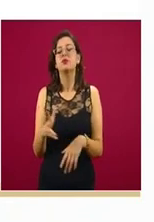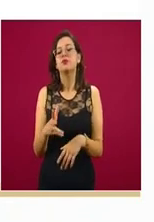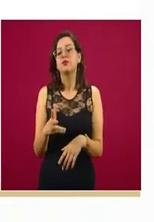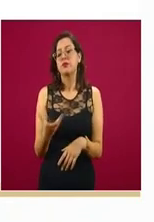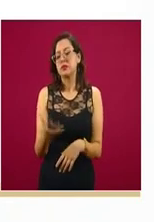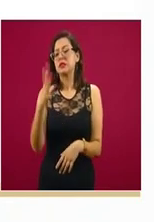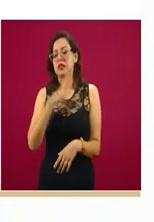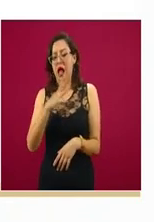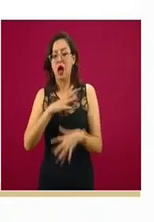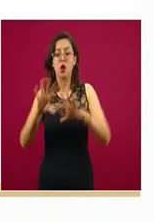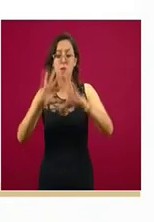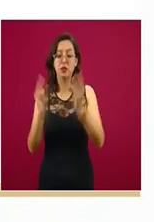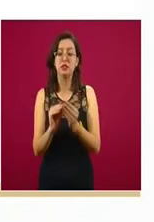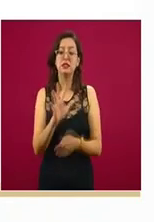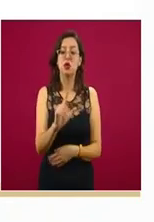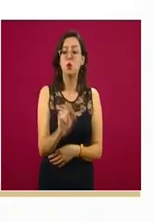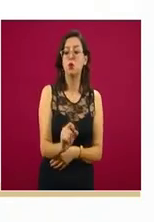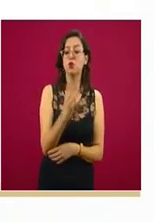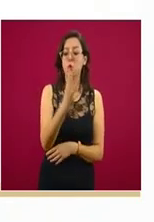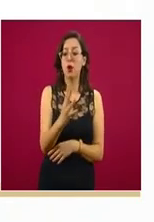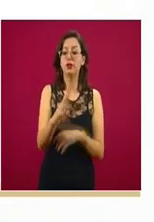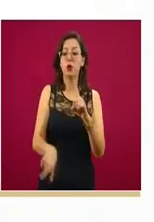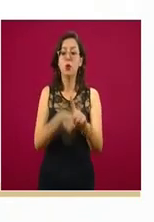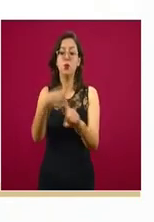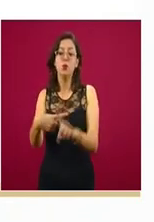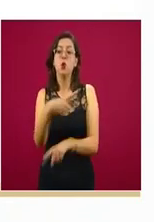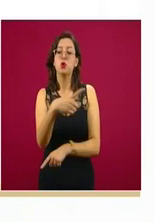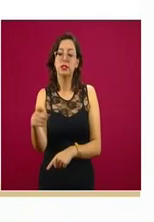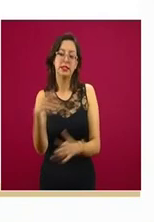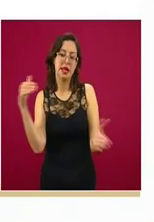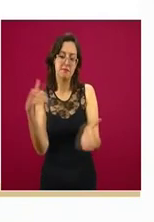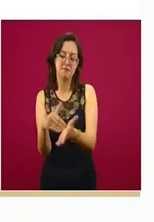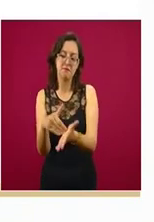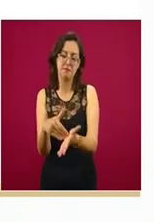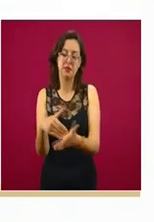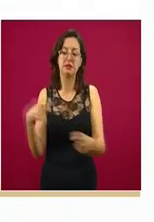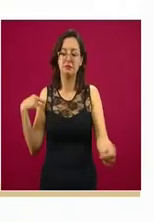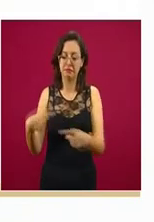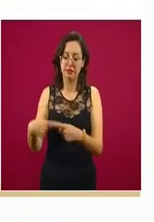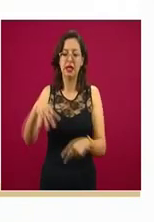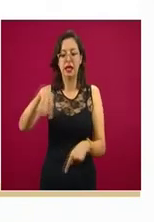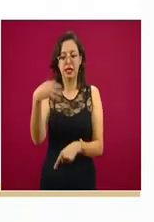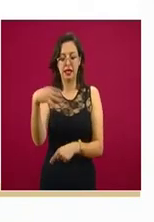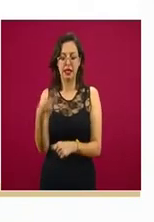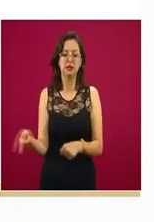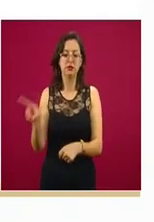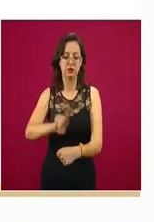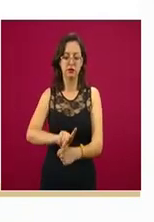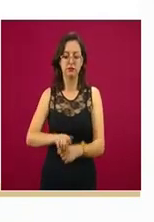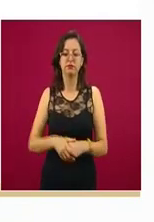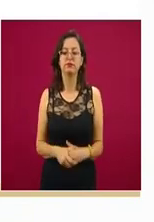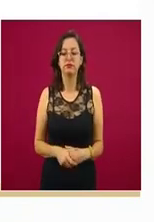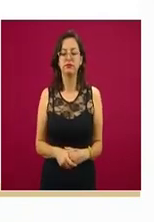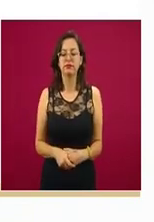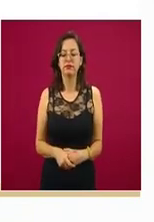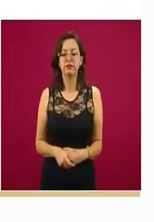Tenemos en forma global 5.4 personas con COVID activo de los últimos 14 días por cada 100,000 habitantes